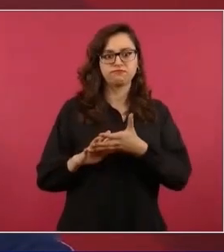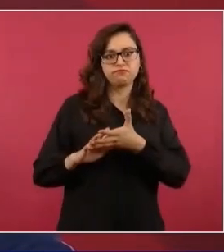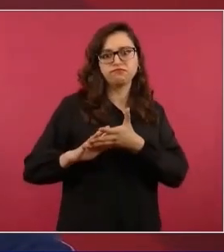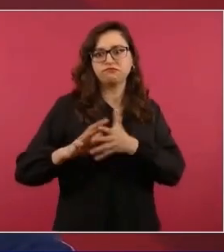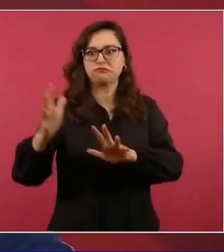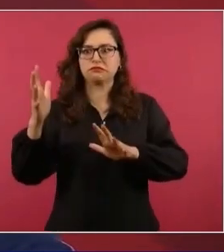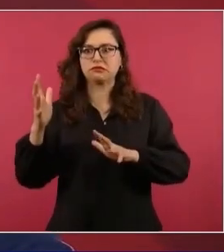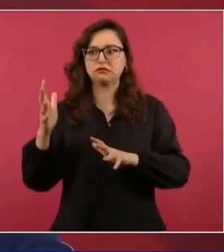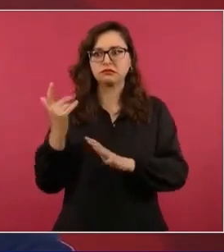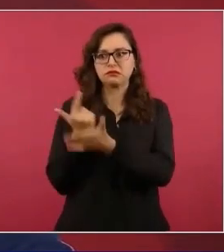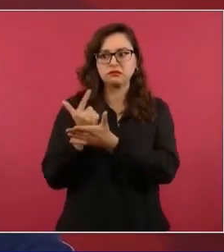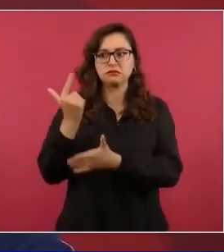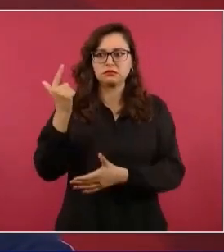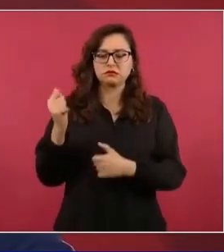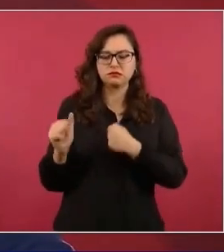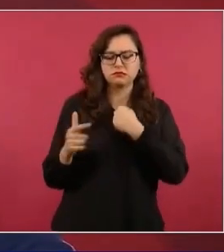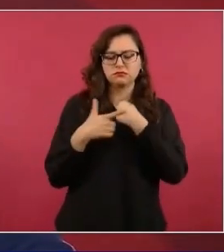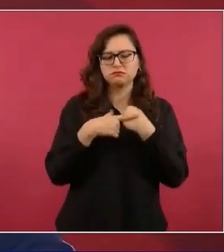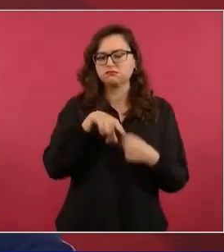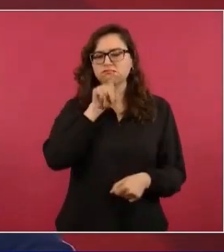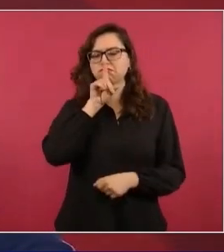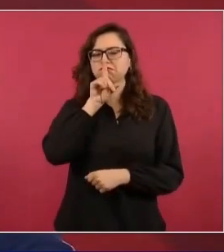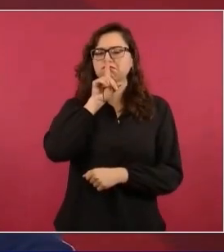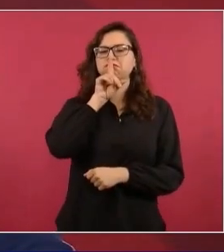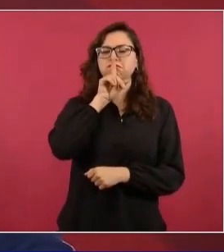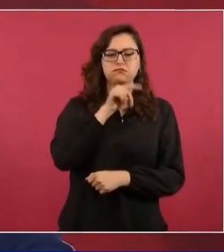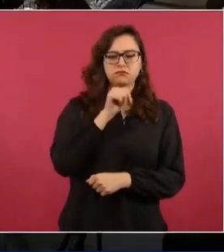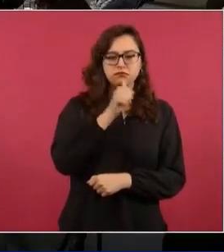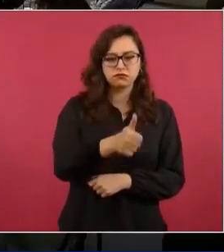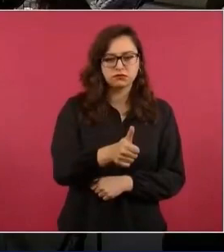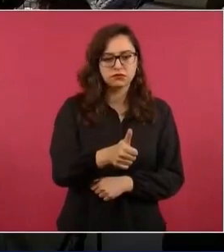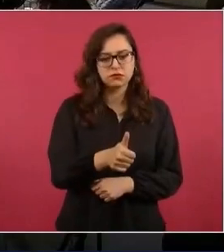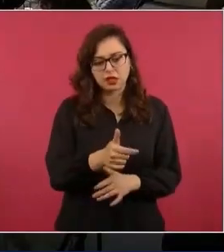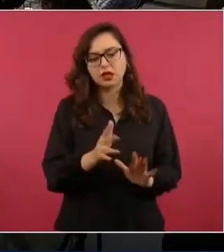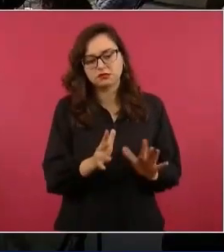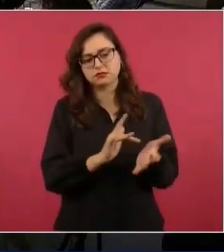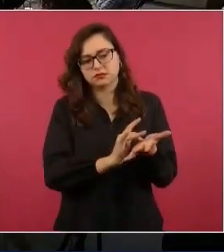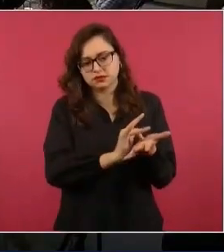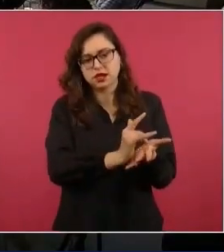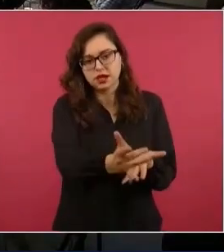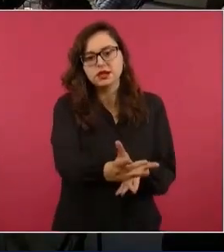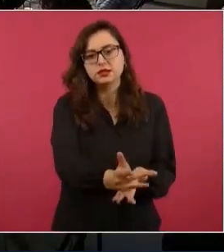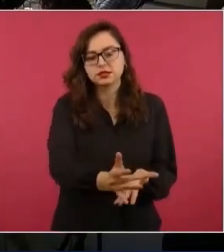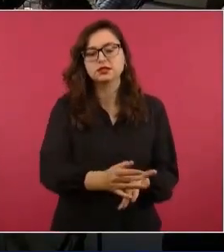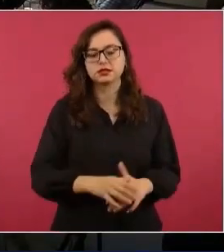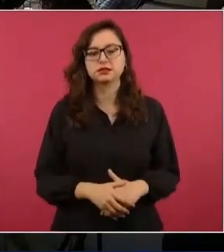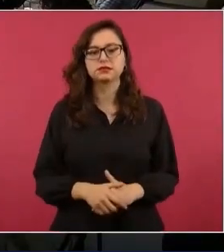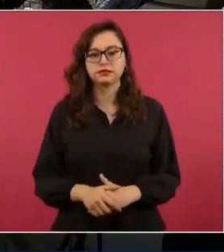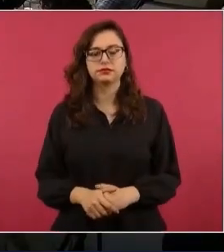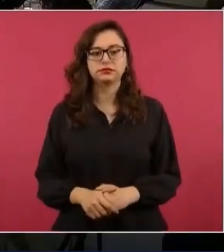porque